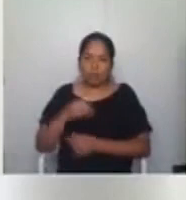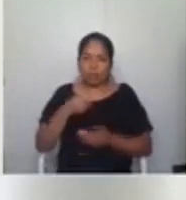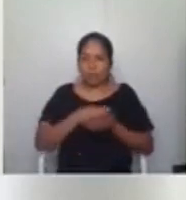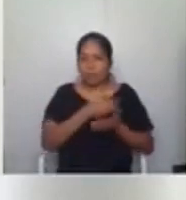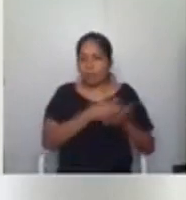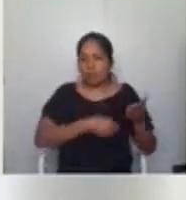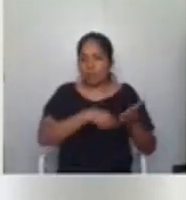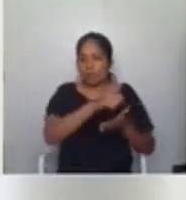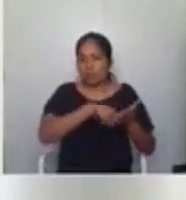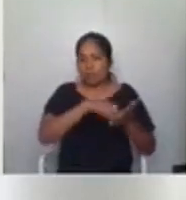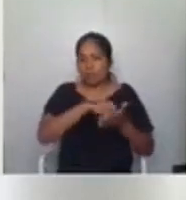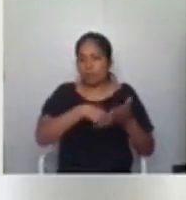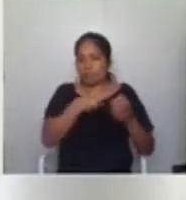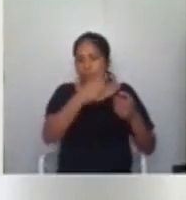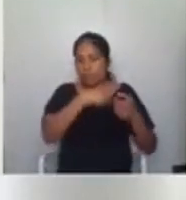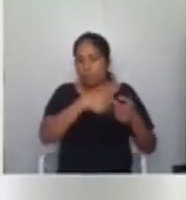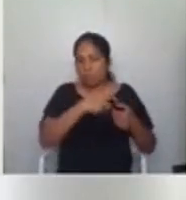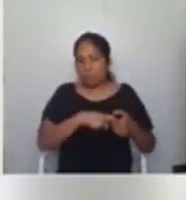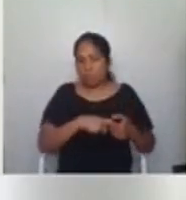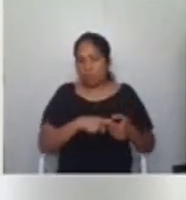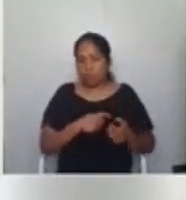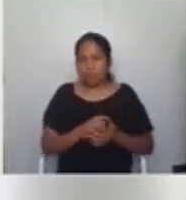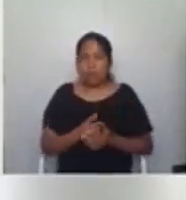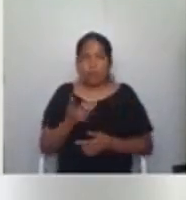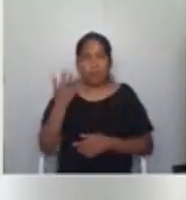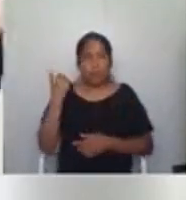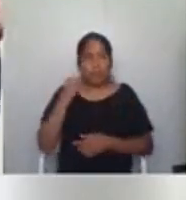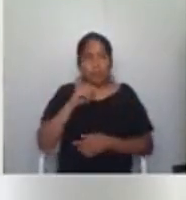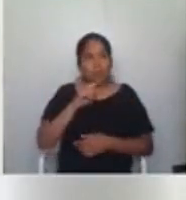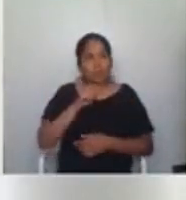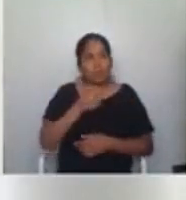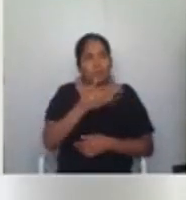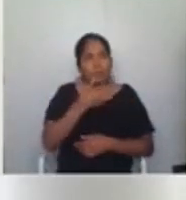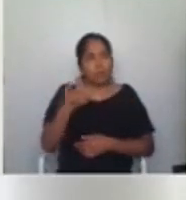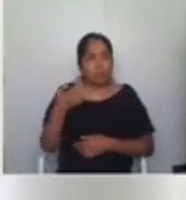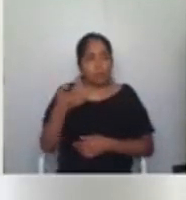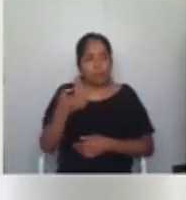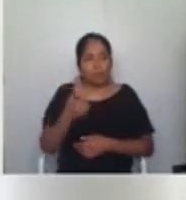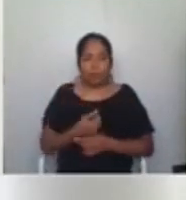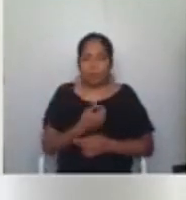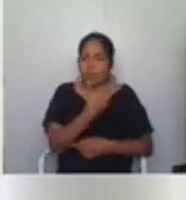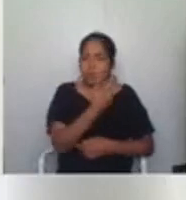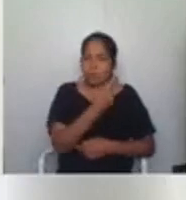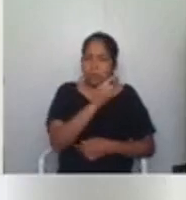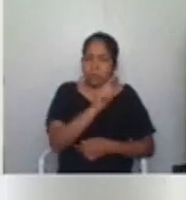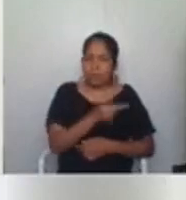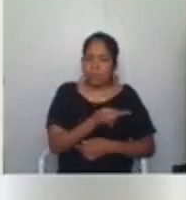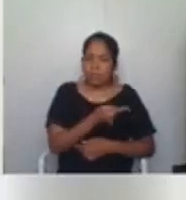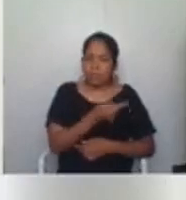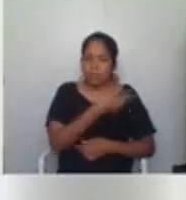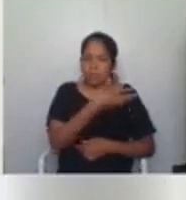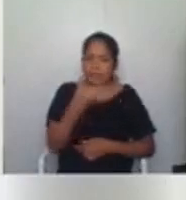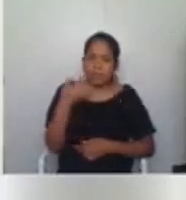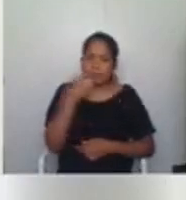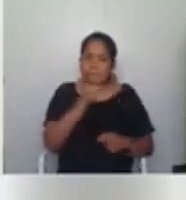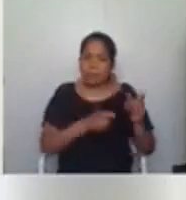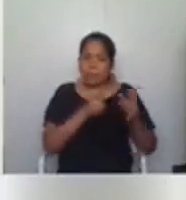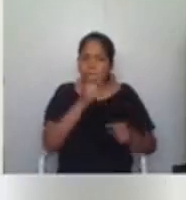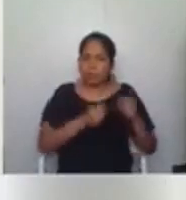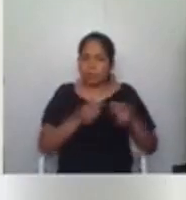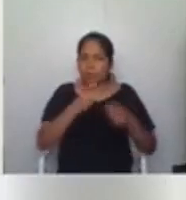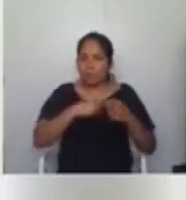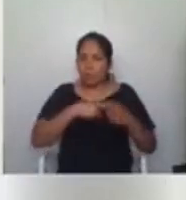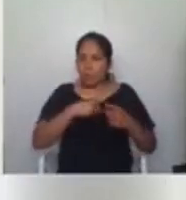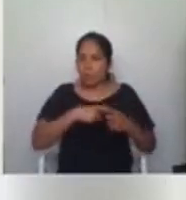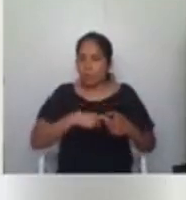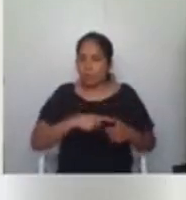100% de 3.500 personas que tenía en mi época, ¿no? Ahora son 13.500, pues. O sea, aquí viene pues un reyesuelo,